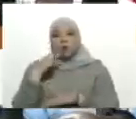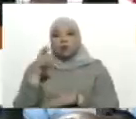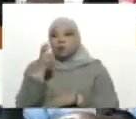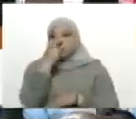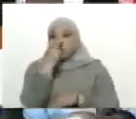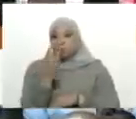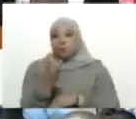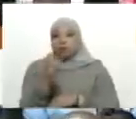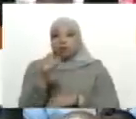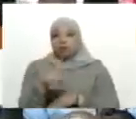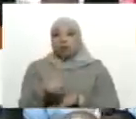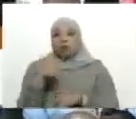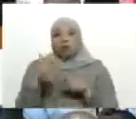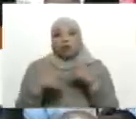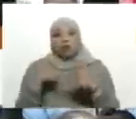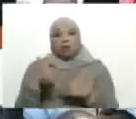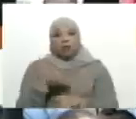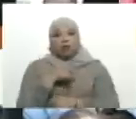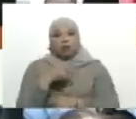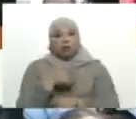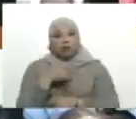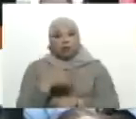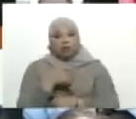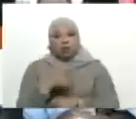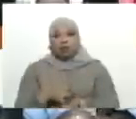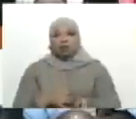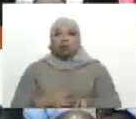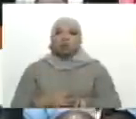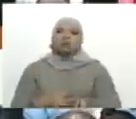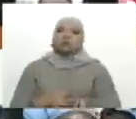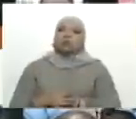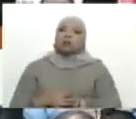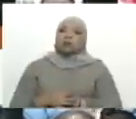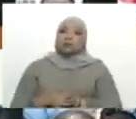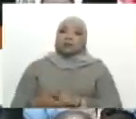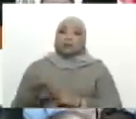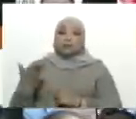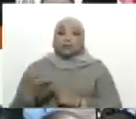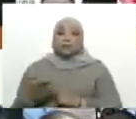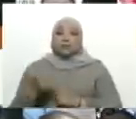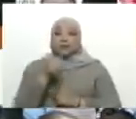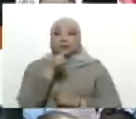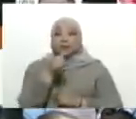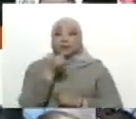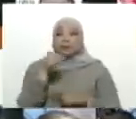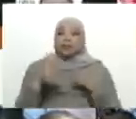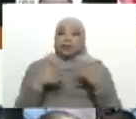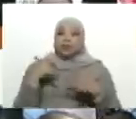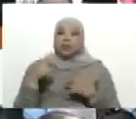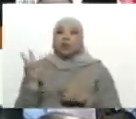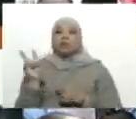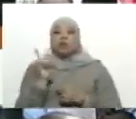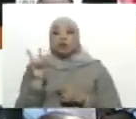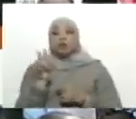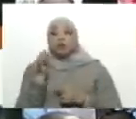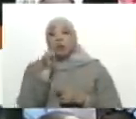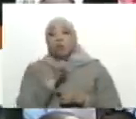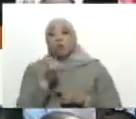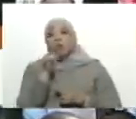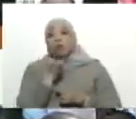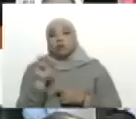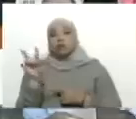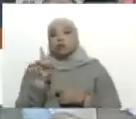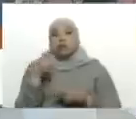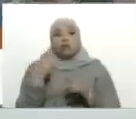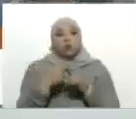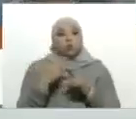invitarme a este acto tan sentido a este acto tan importante bueno el evento se llama Venezuela resistencia inusual y